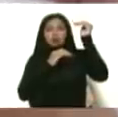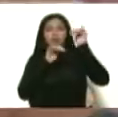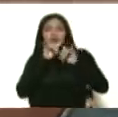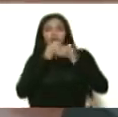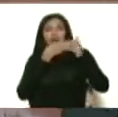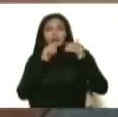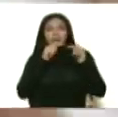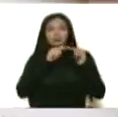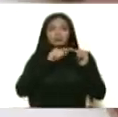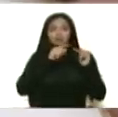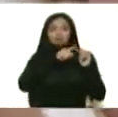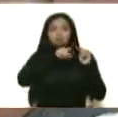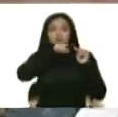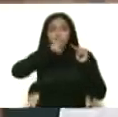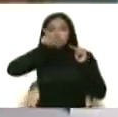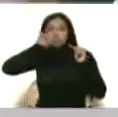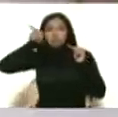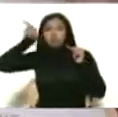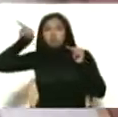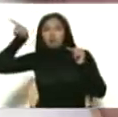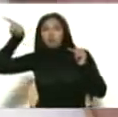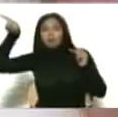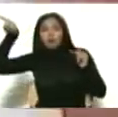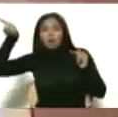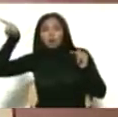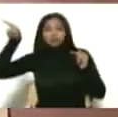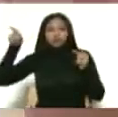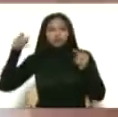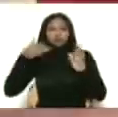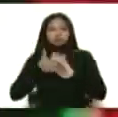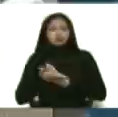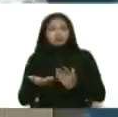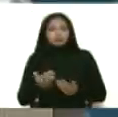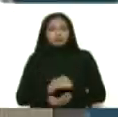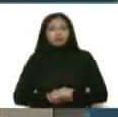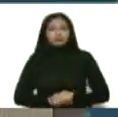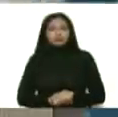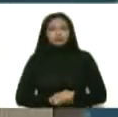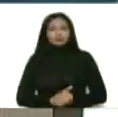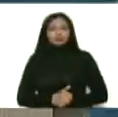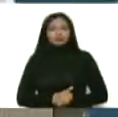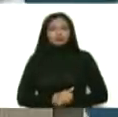para que se vea que la tendencia es como una especie de crecimiento acelerado.